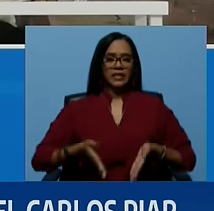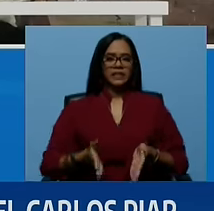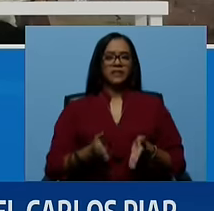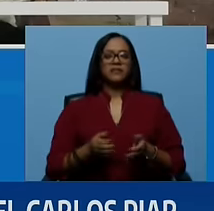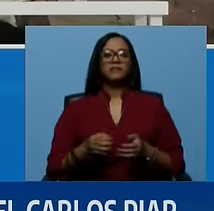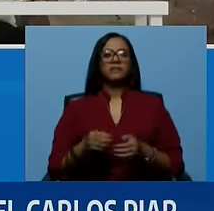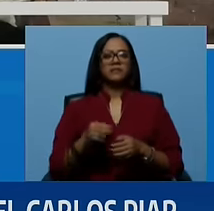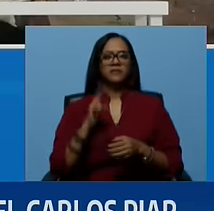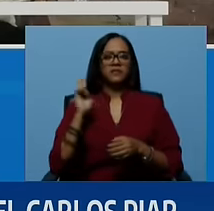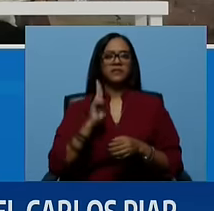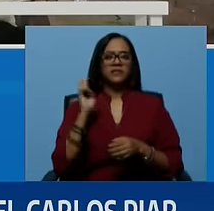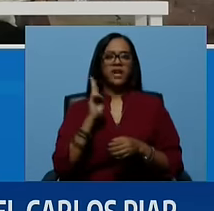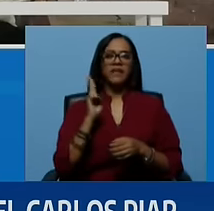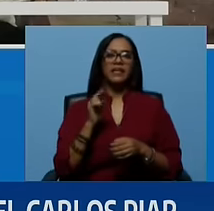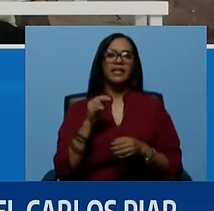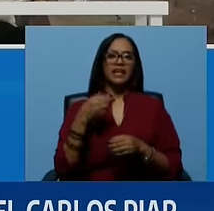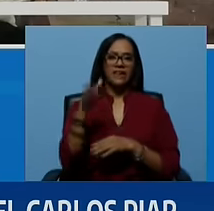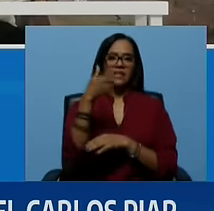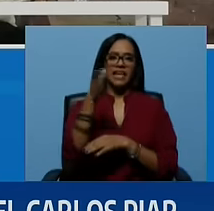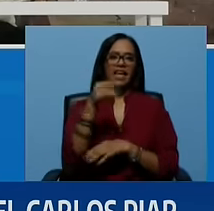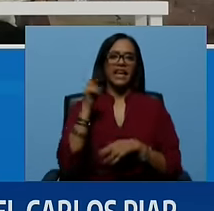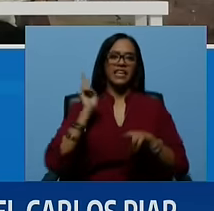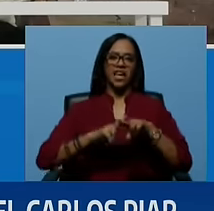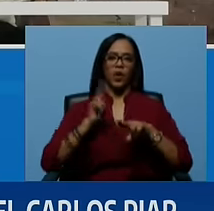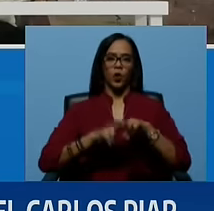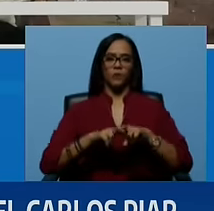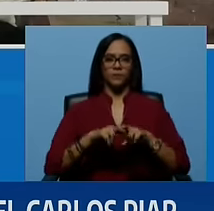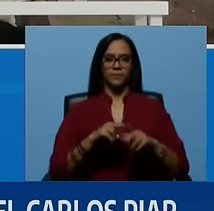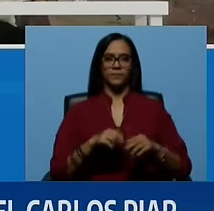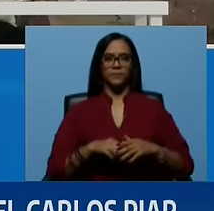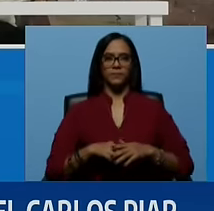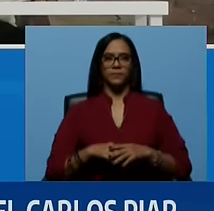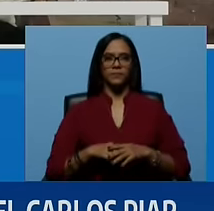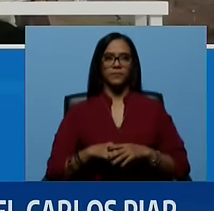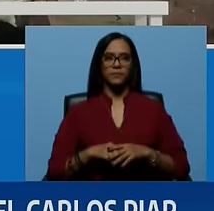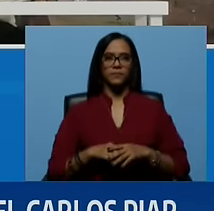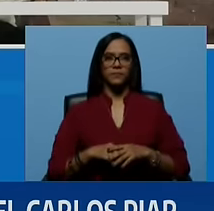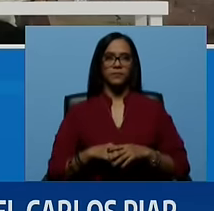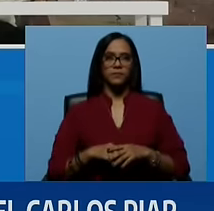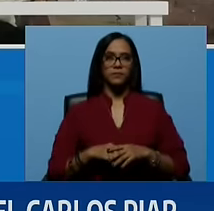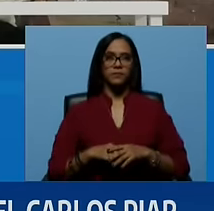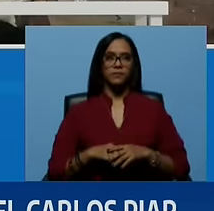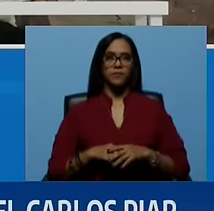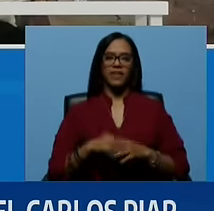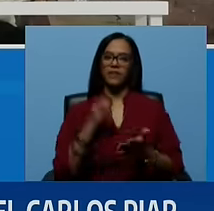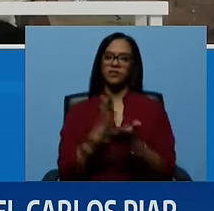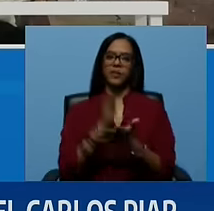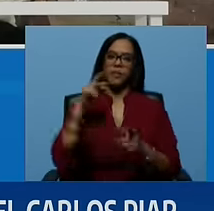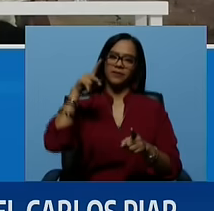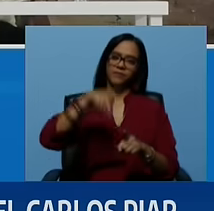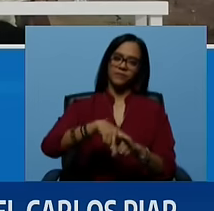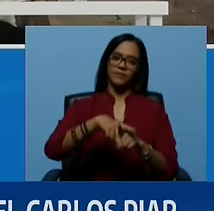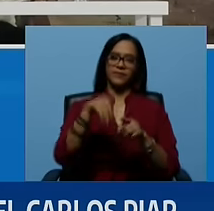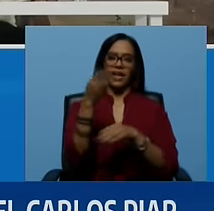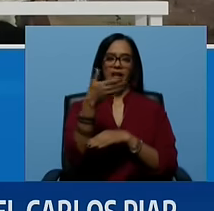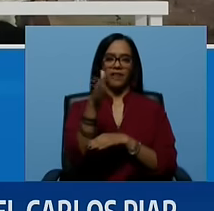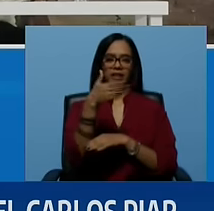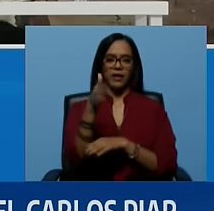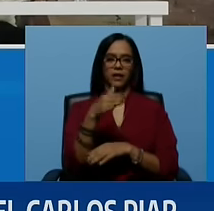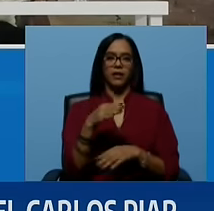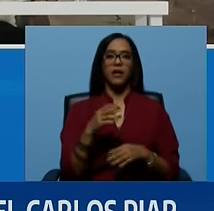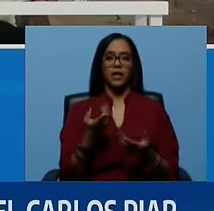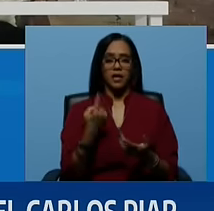la bandera toda en negro ellos siempre agreden la bandera es la técnica del